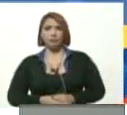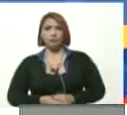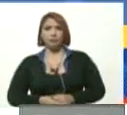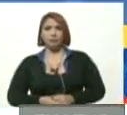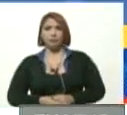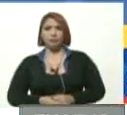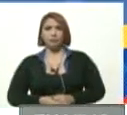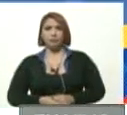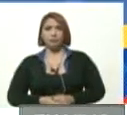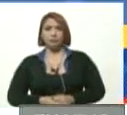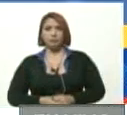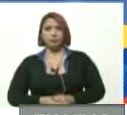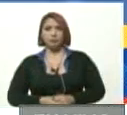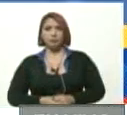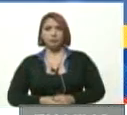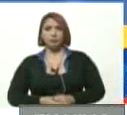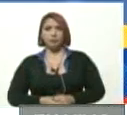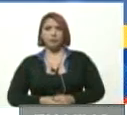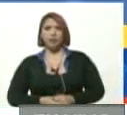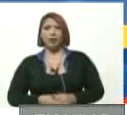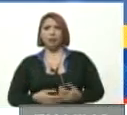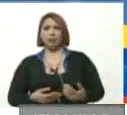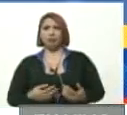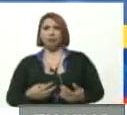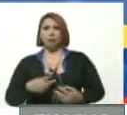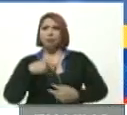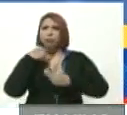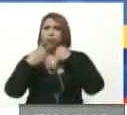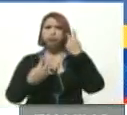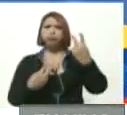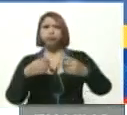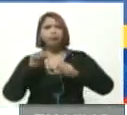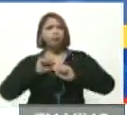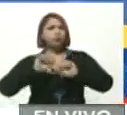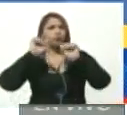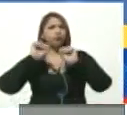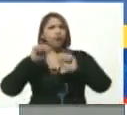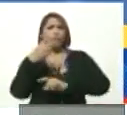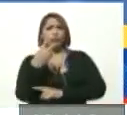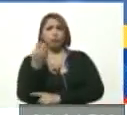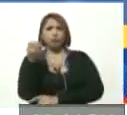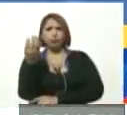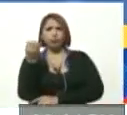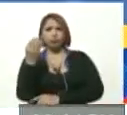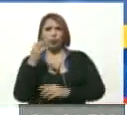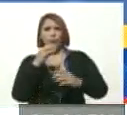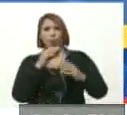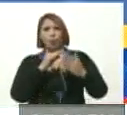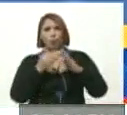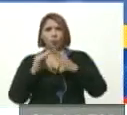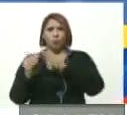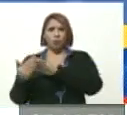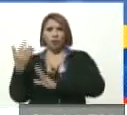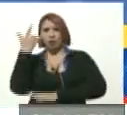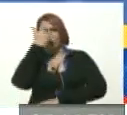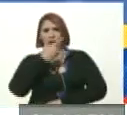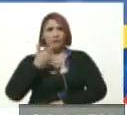Se fue levantando un estado de opinión y en las 2, 3 cumbres que hubo de la Comunidad de Estados de África